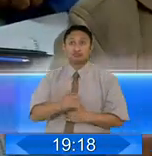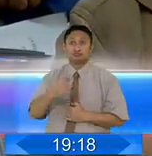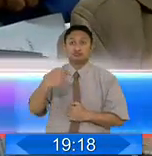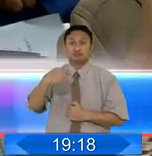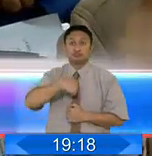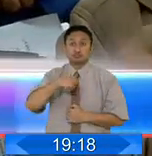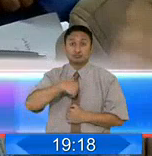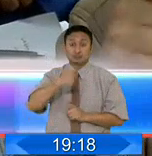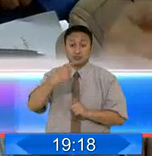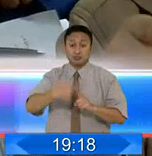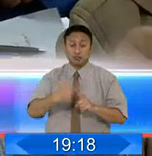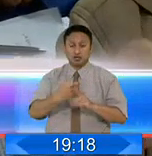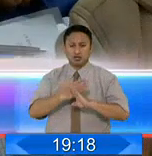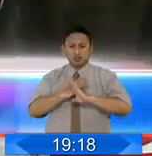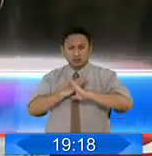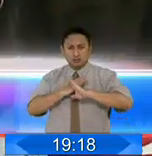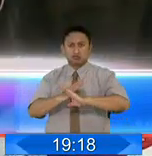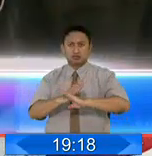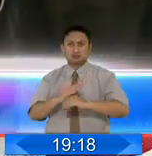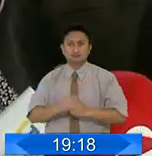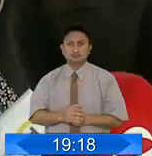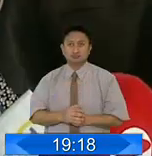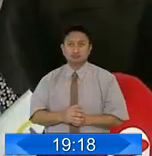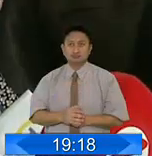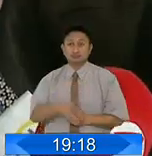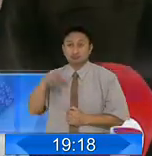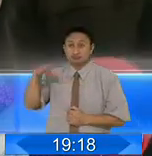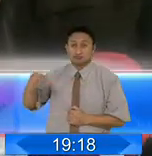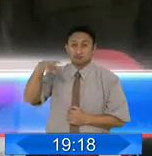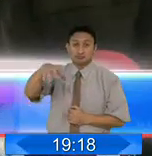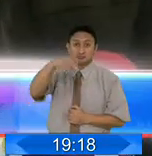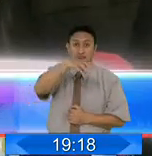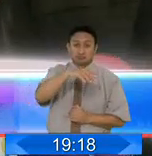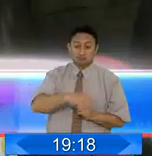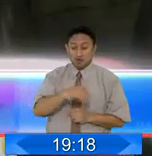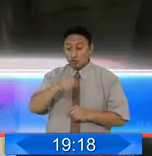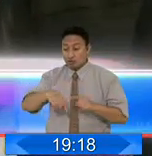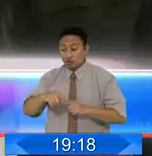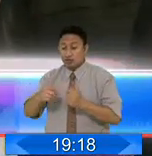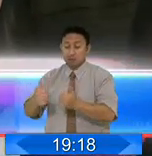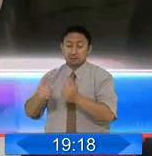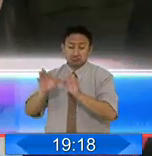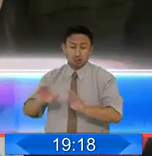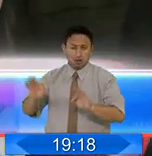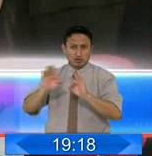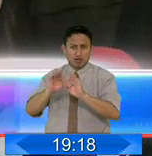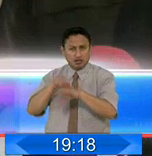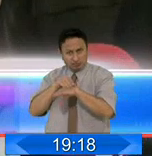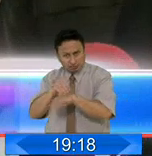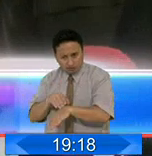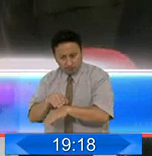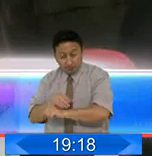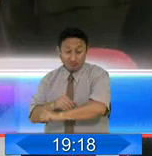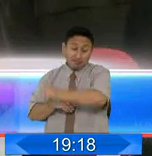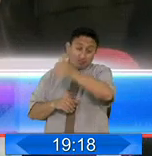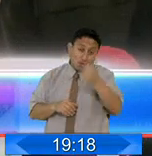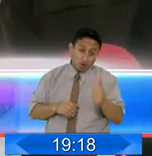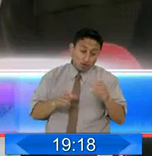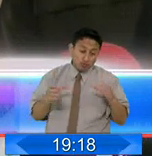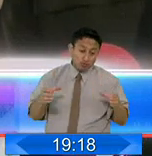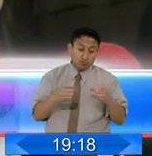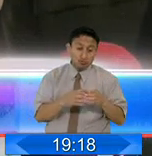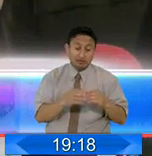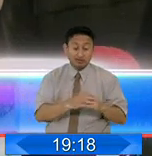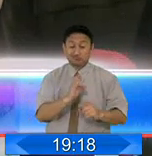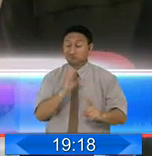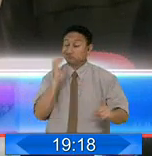el mes de la resistencia. Hay sectores que creen que las medidas son buenas, que son importantes, que las respaldan. Hay otros sectores que tienen críticas